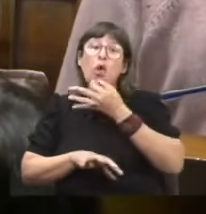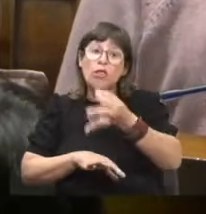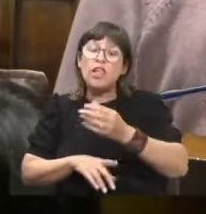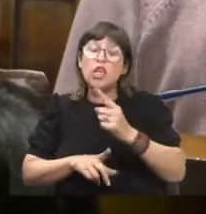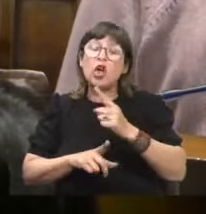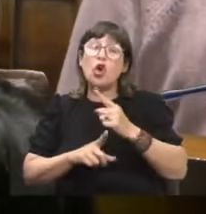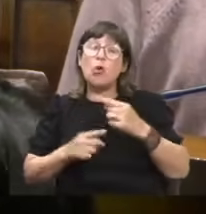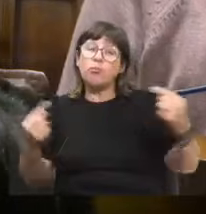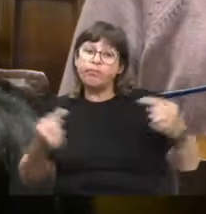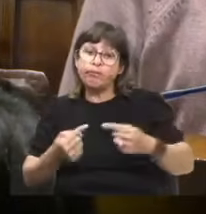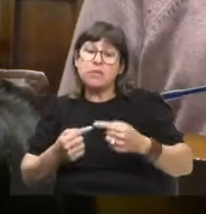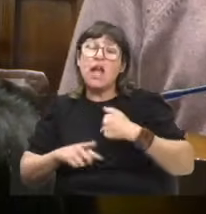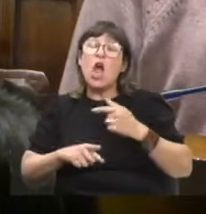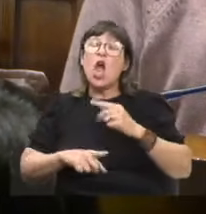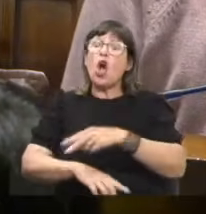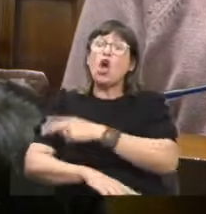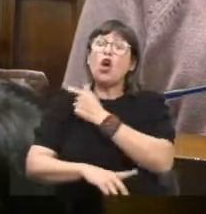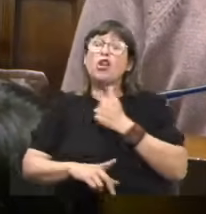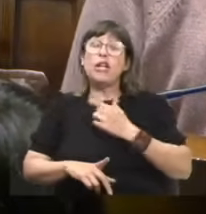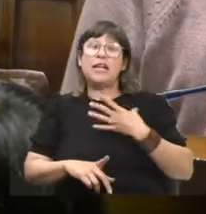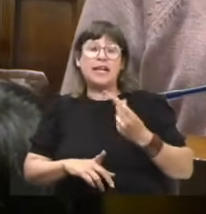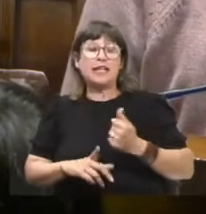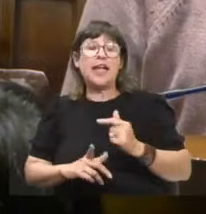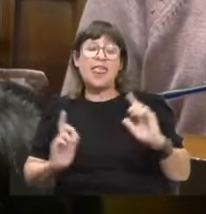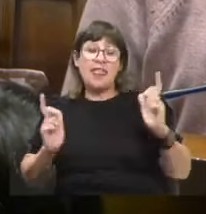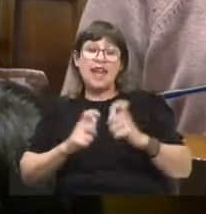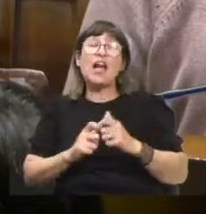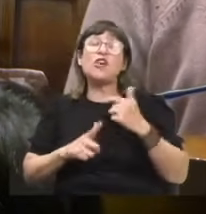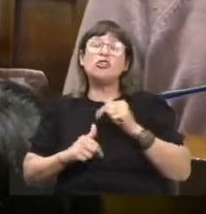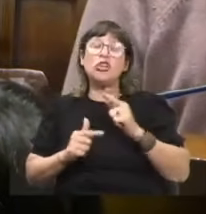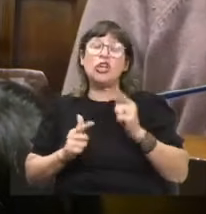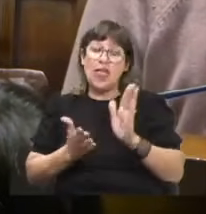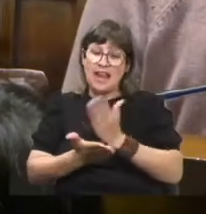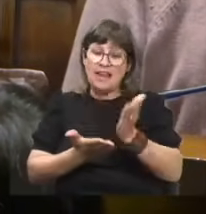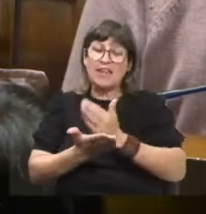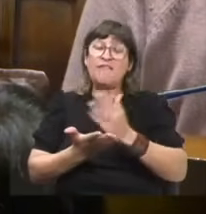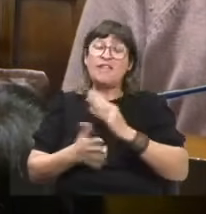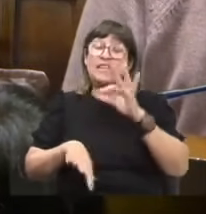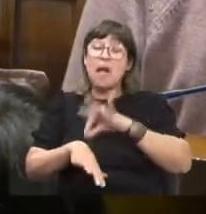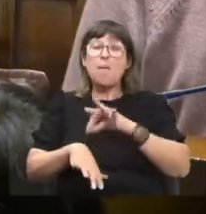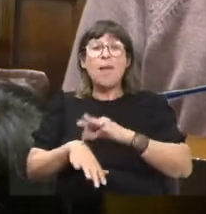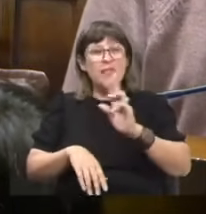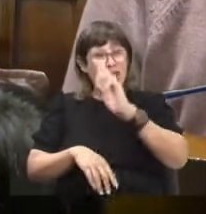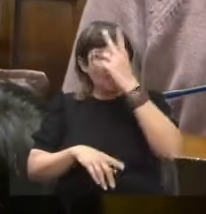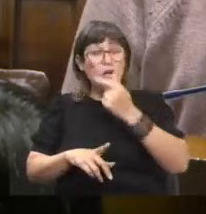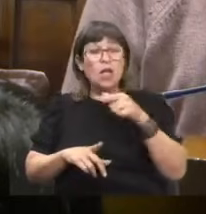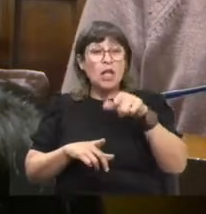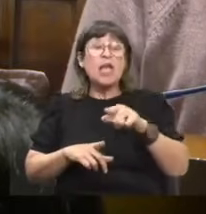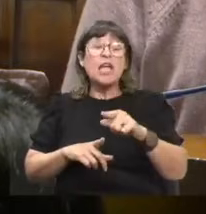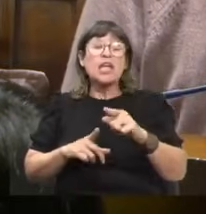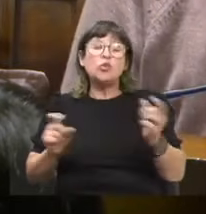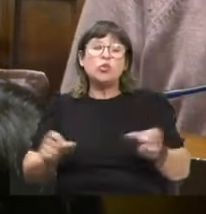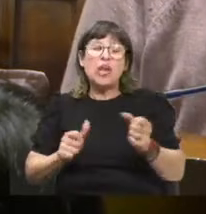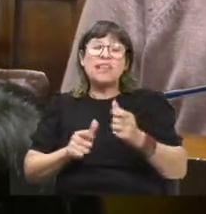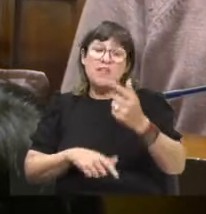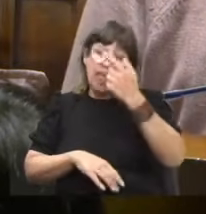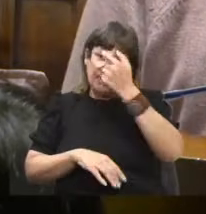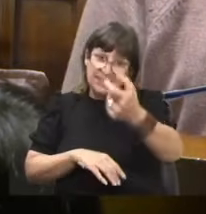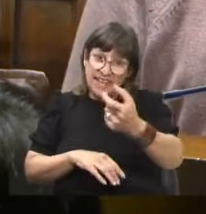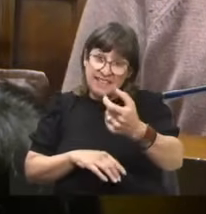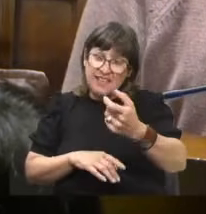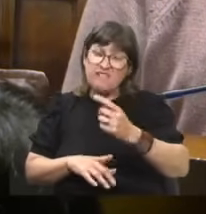con el cargo de director del Consejo Editorial de la Revista Médica del Uruguay por ser una actividad científica